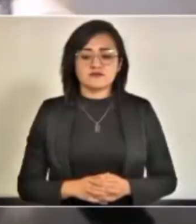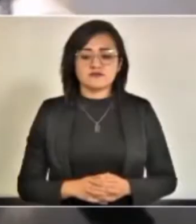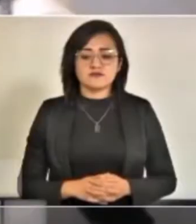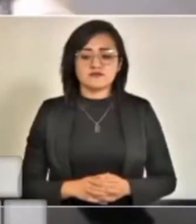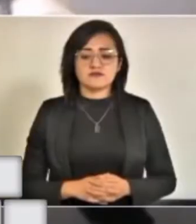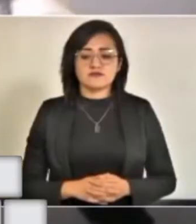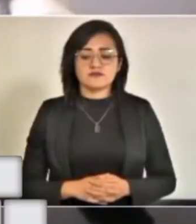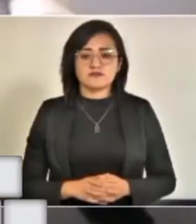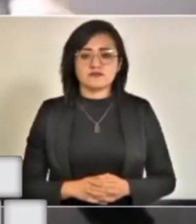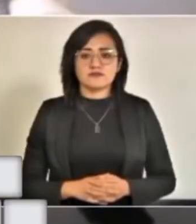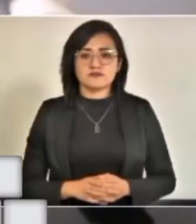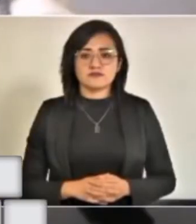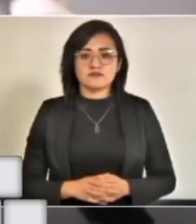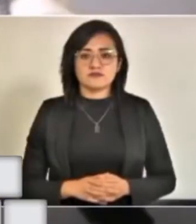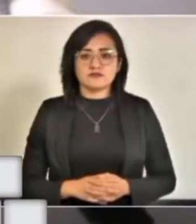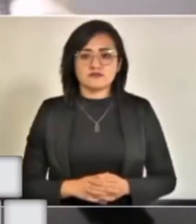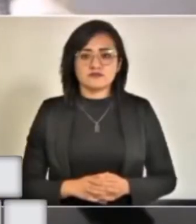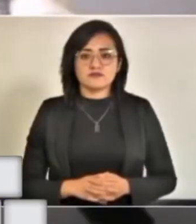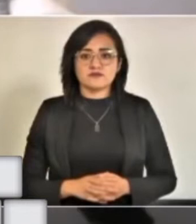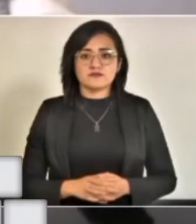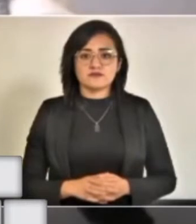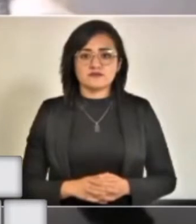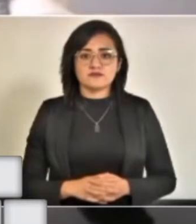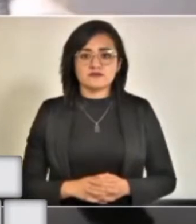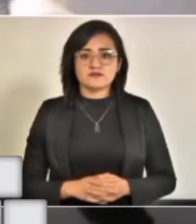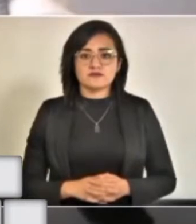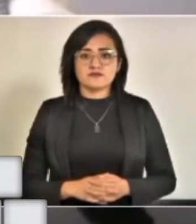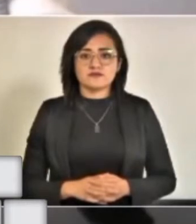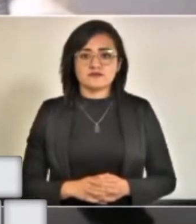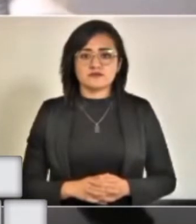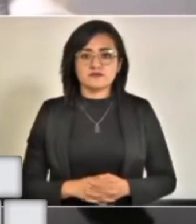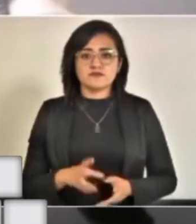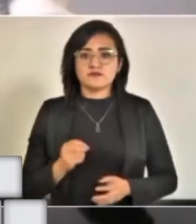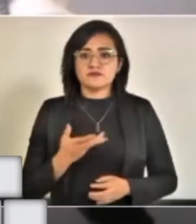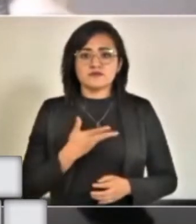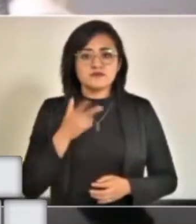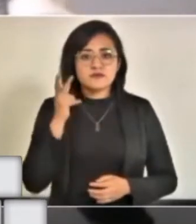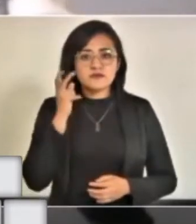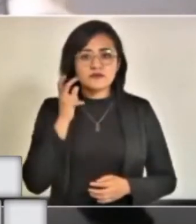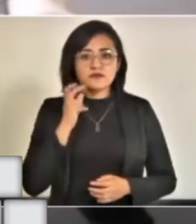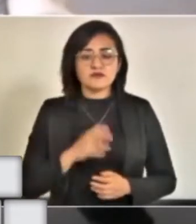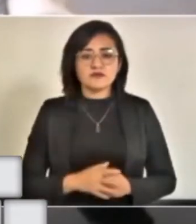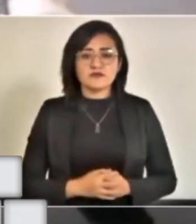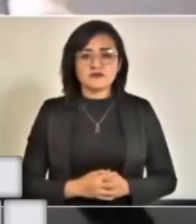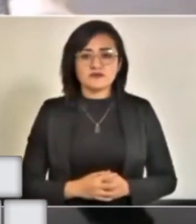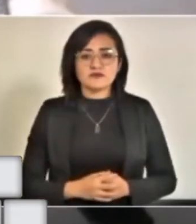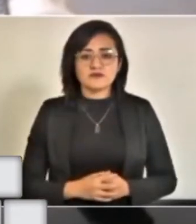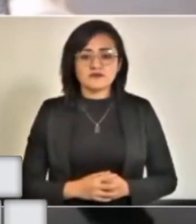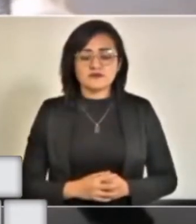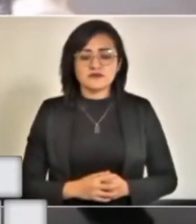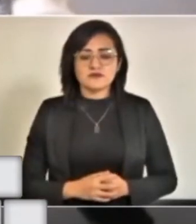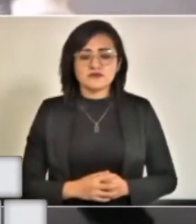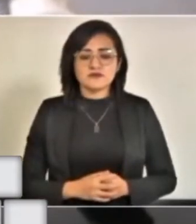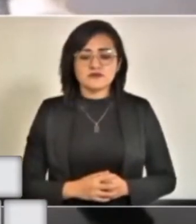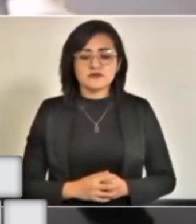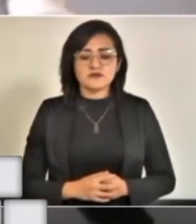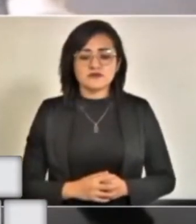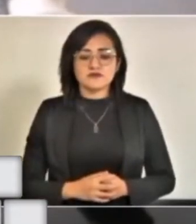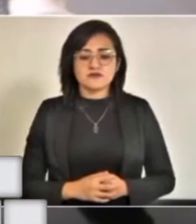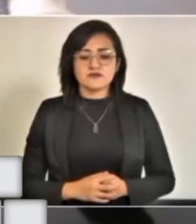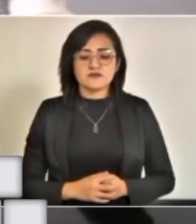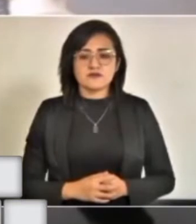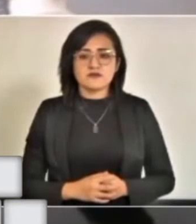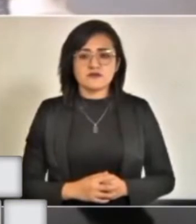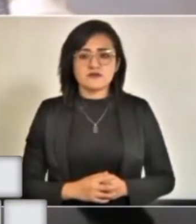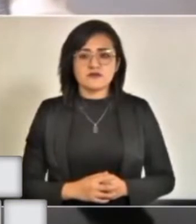teniendo un acumulado de casos positivos de 20 1450 una diferencia en lo reportado al